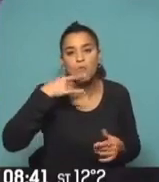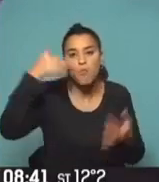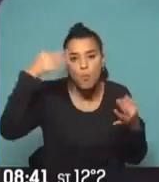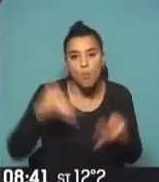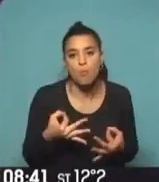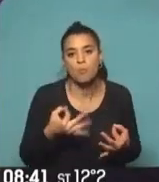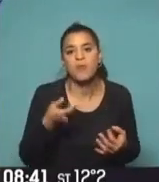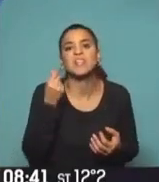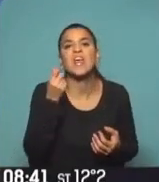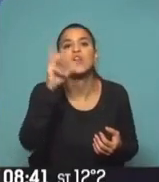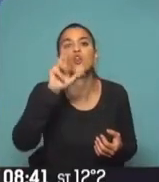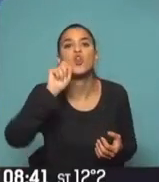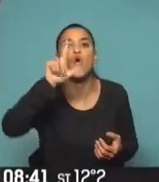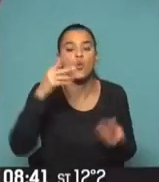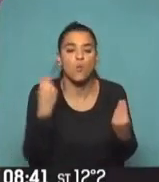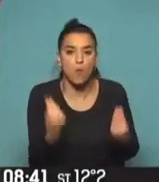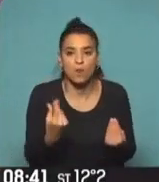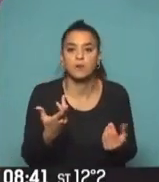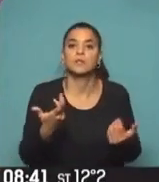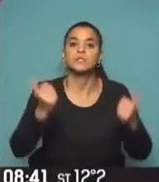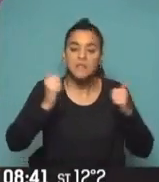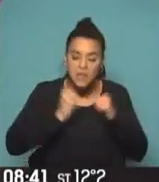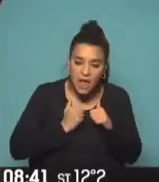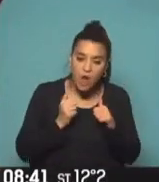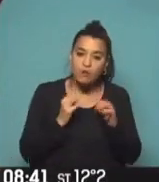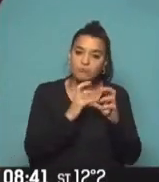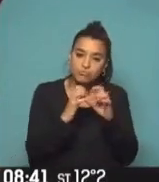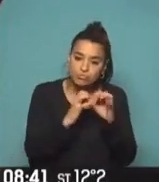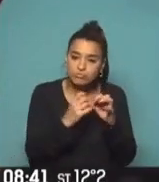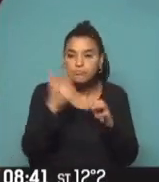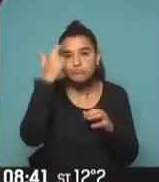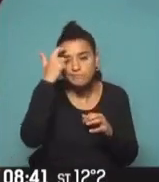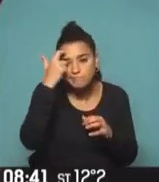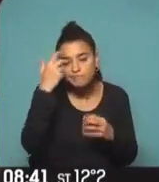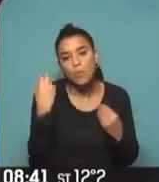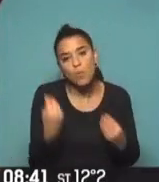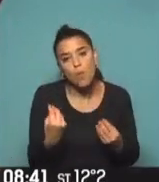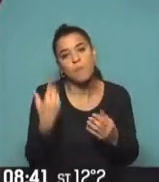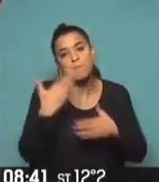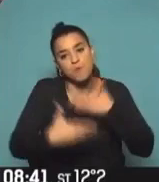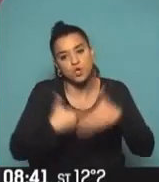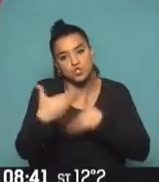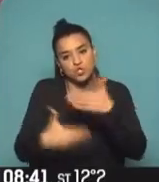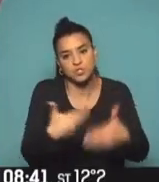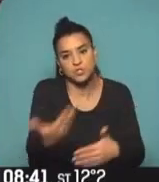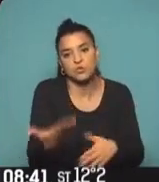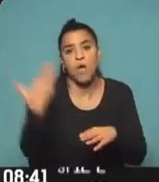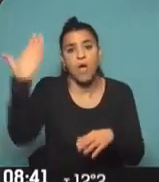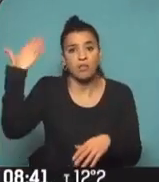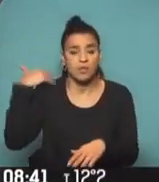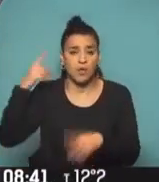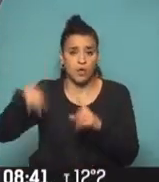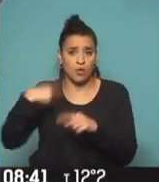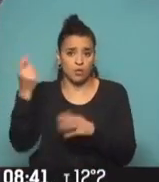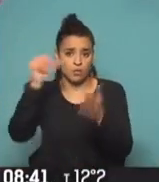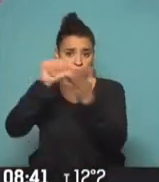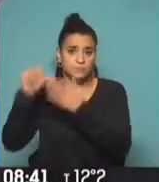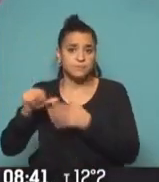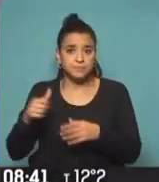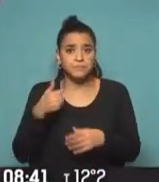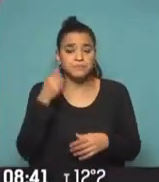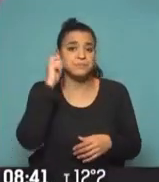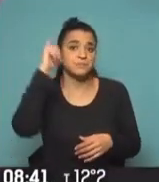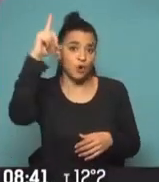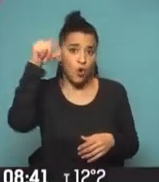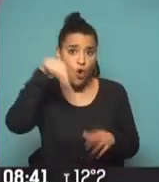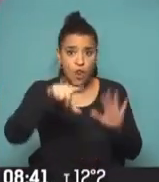qué rol sino sentarnos a evaluar todos todos los procesos que se hicieron en otros países donde ha triunfado esta